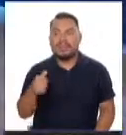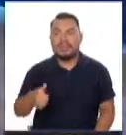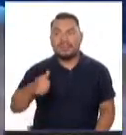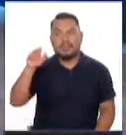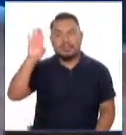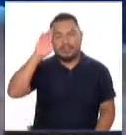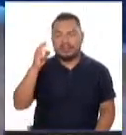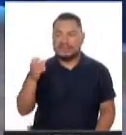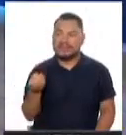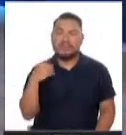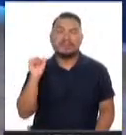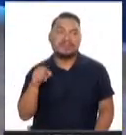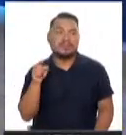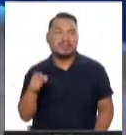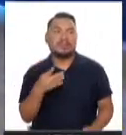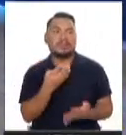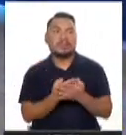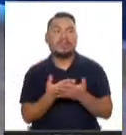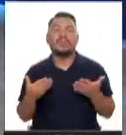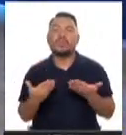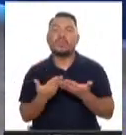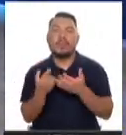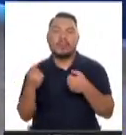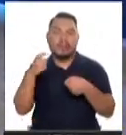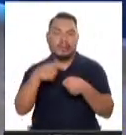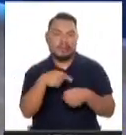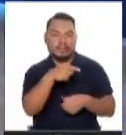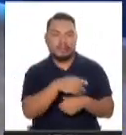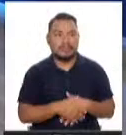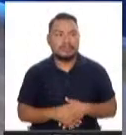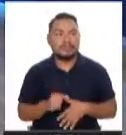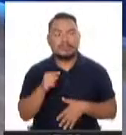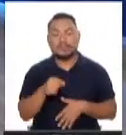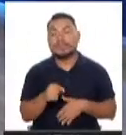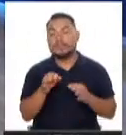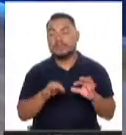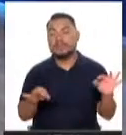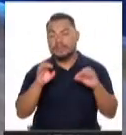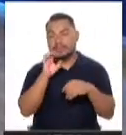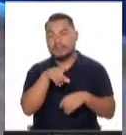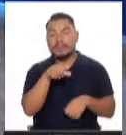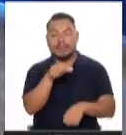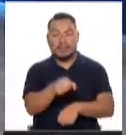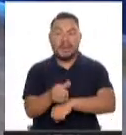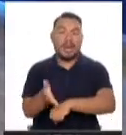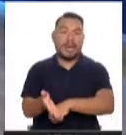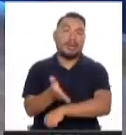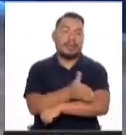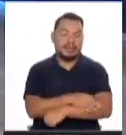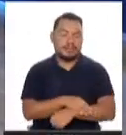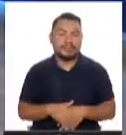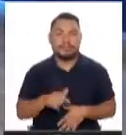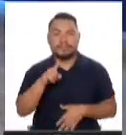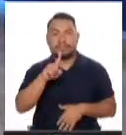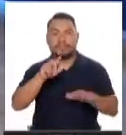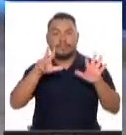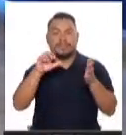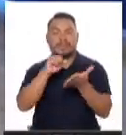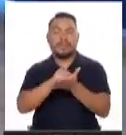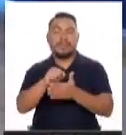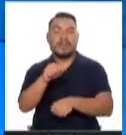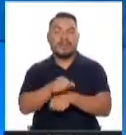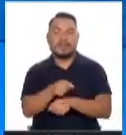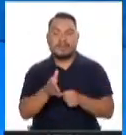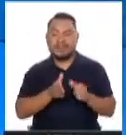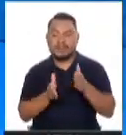Que sería un nuevo inquilino. Pero ojo que esto, y eso es importante recalcar, esto es prisión preventiva de 18 meses por el caso